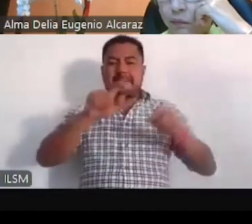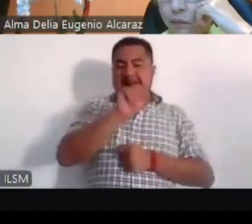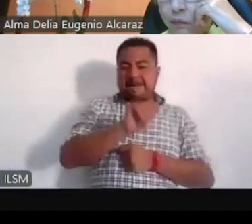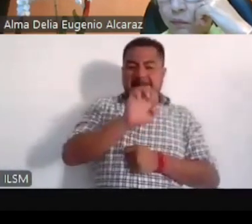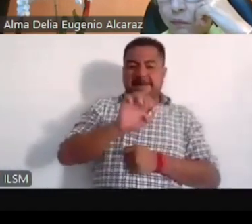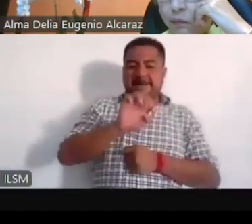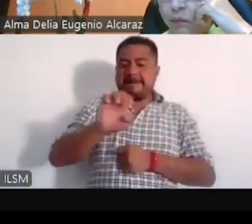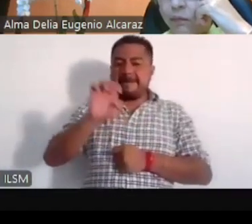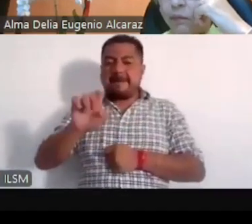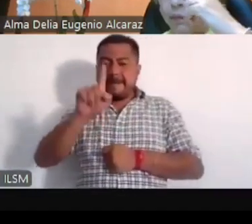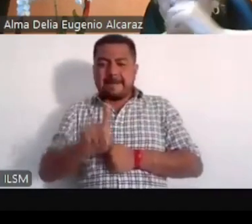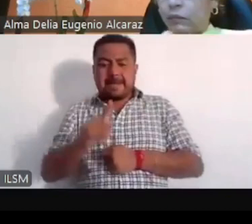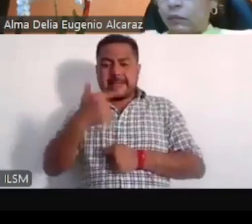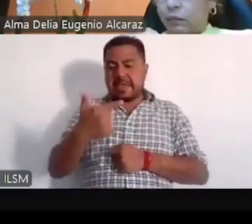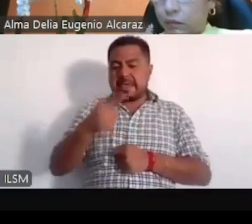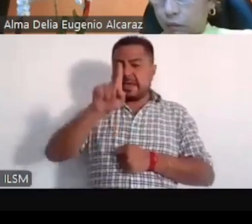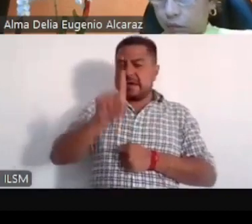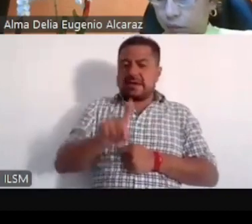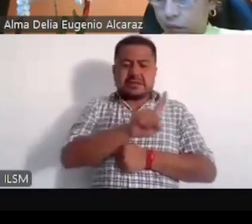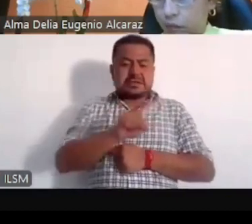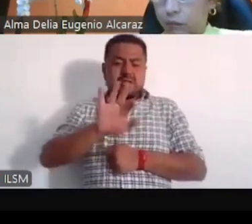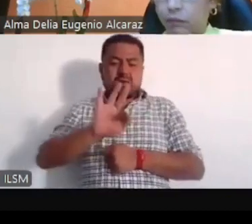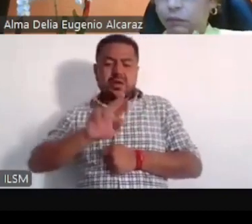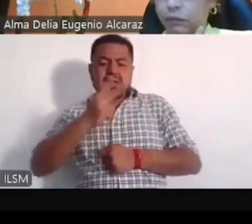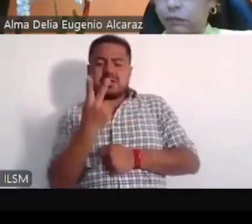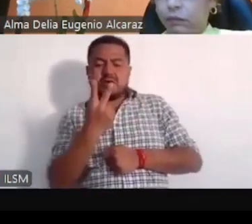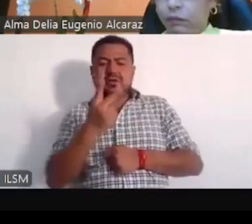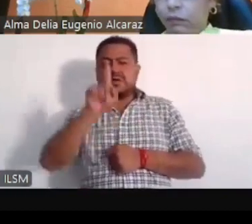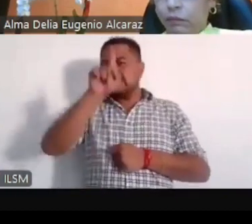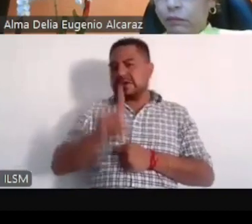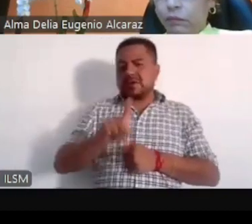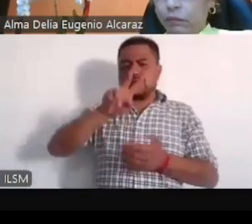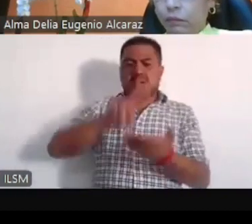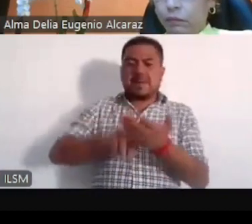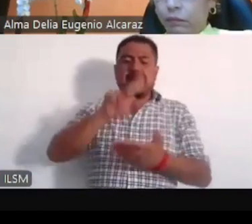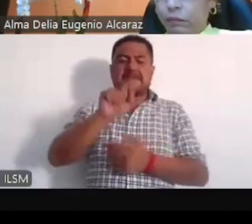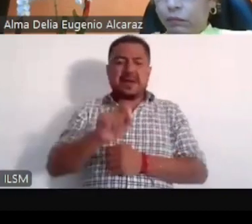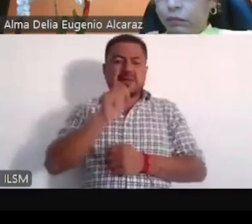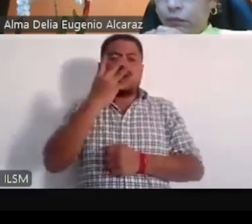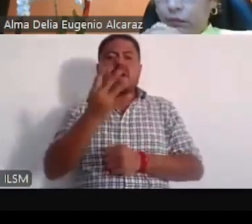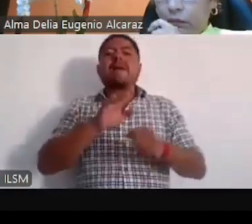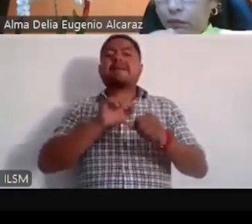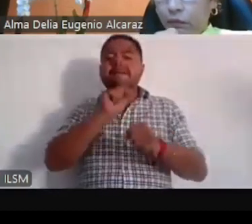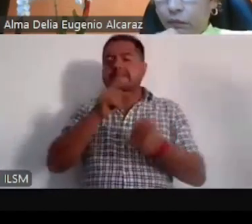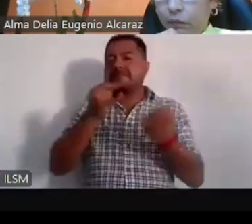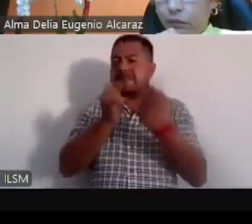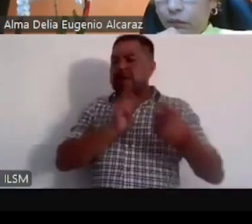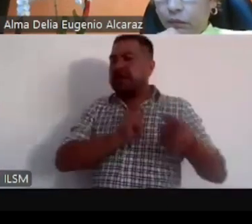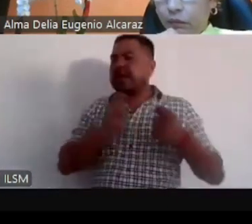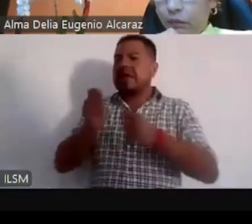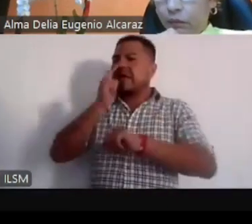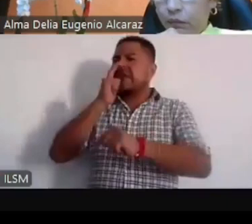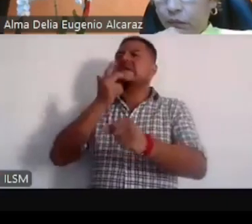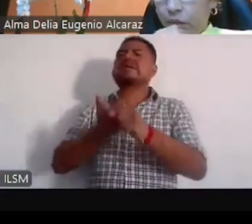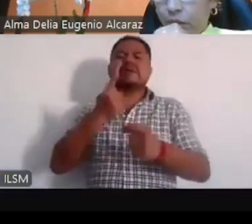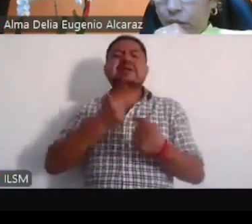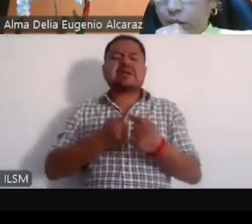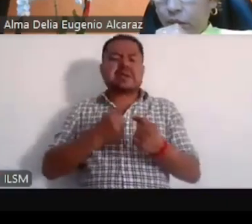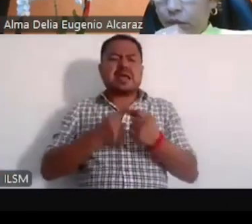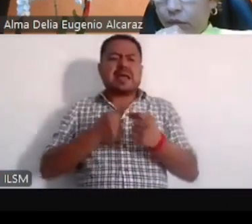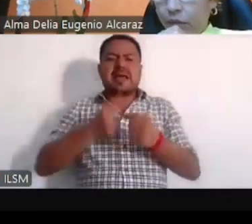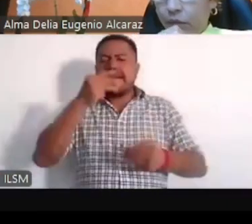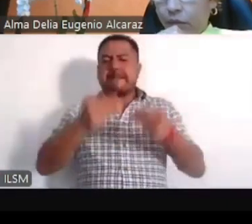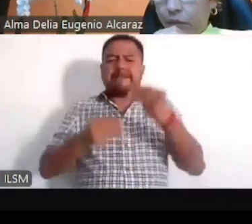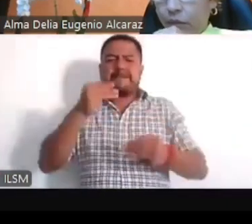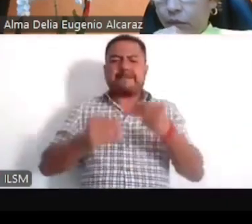te di 142 di 2024 que también fue turnado a la ponencia de la magistrada y